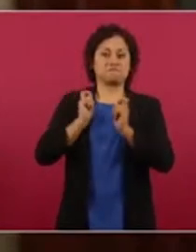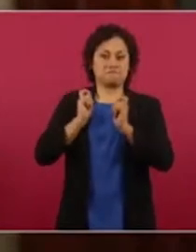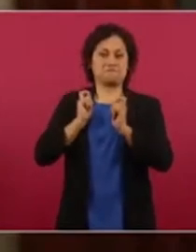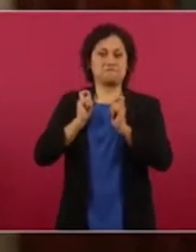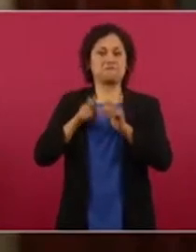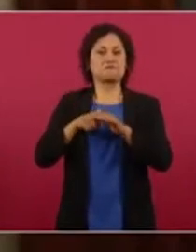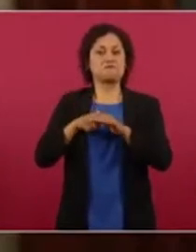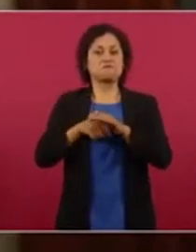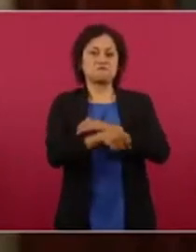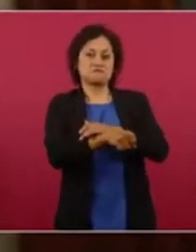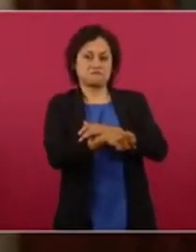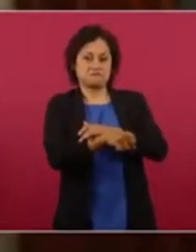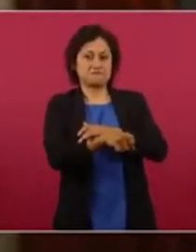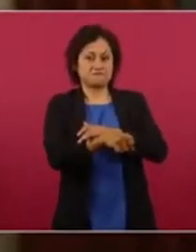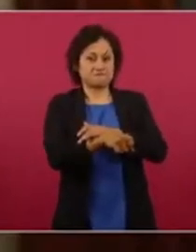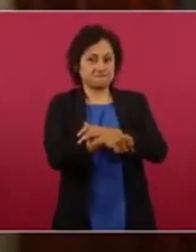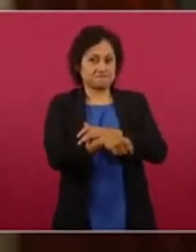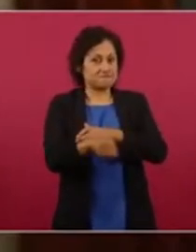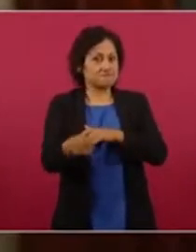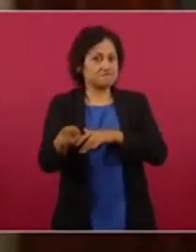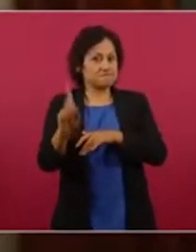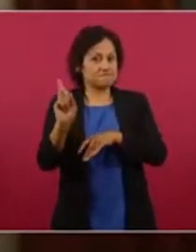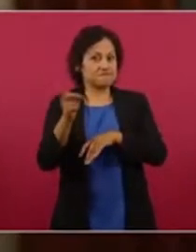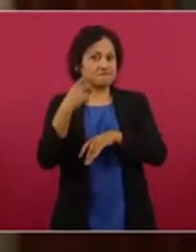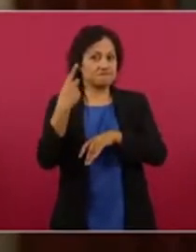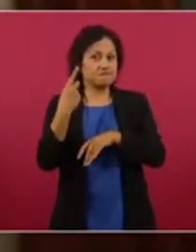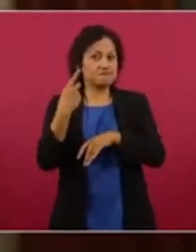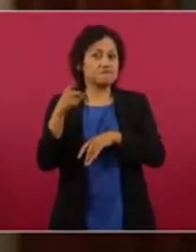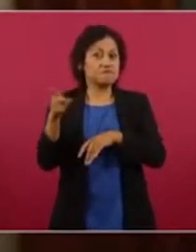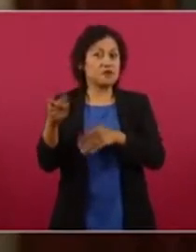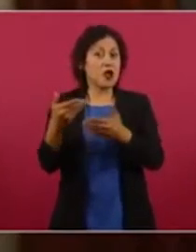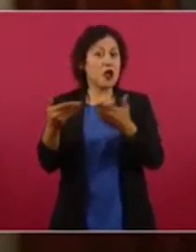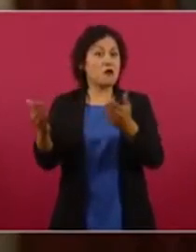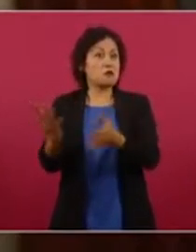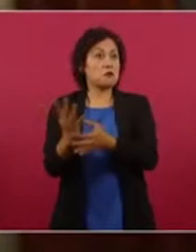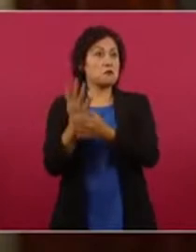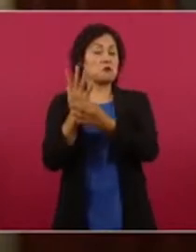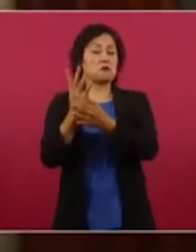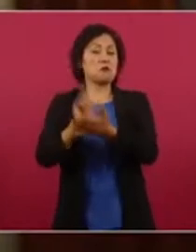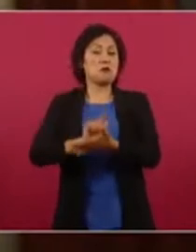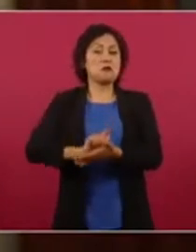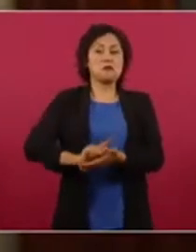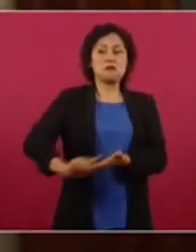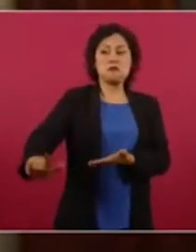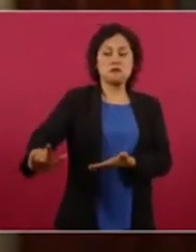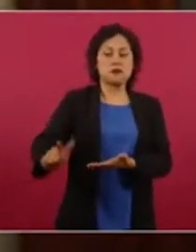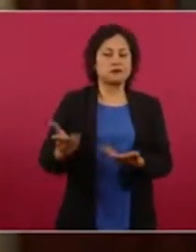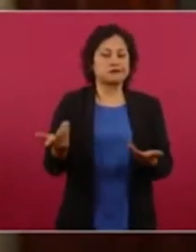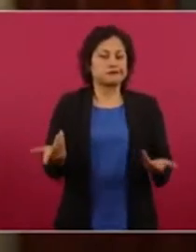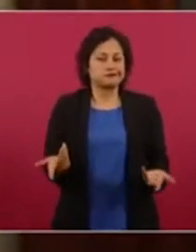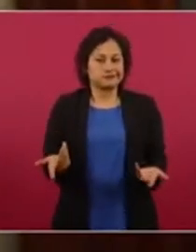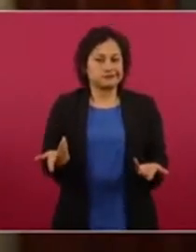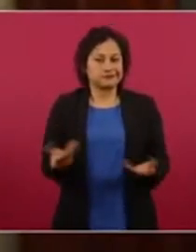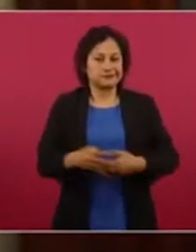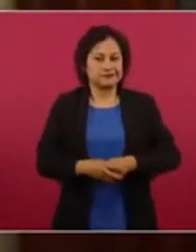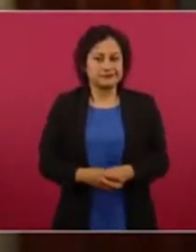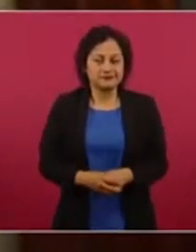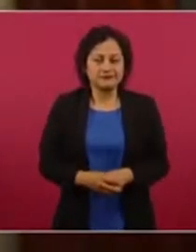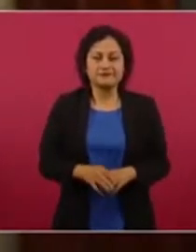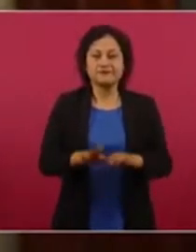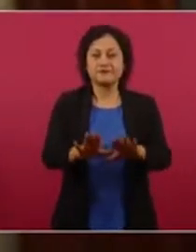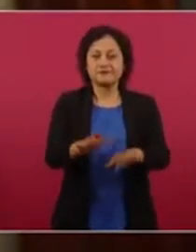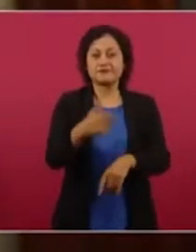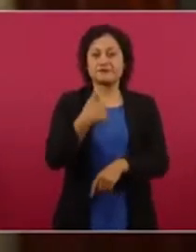este periodista que se dice tan pulcro y tan limpio. Y bueno, esto quiero recordarle a todos los jóvenes.